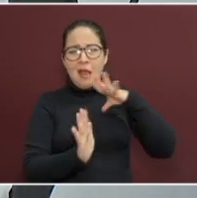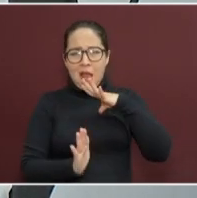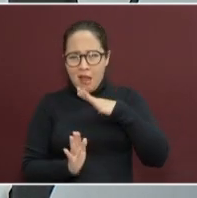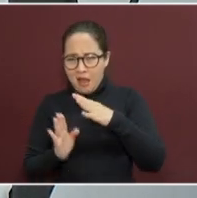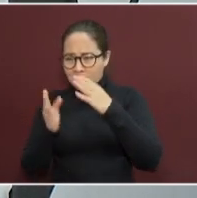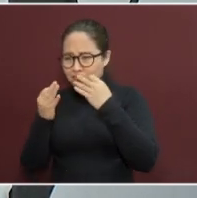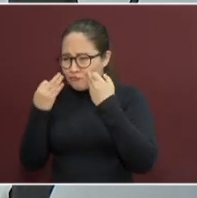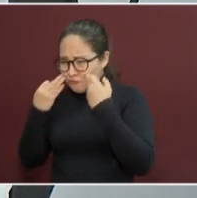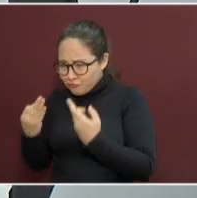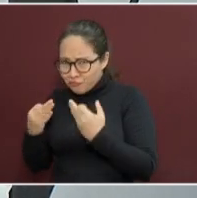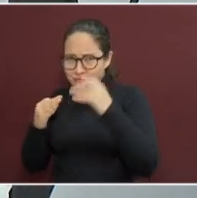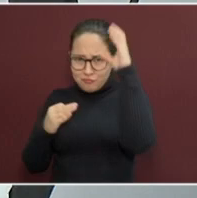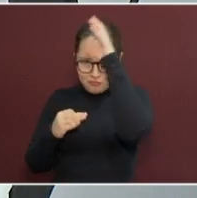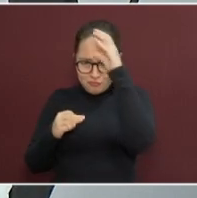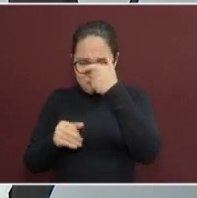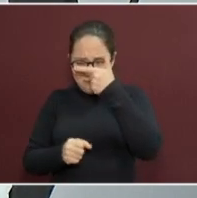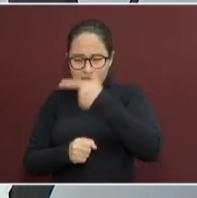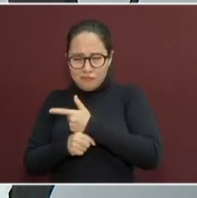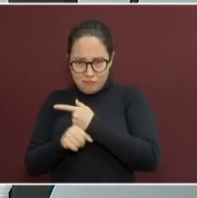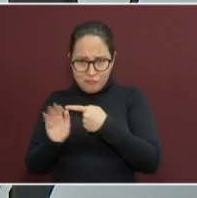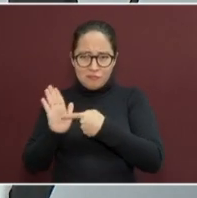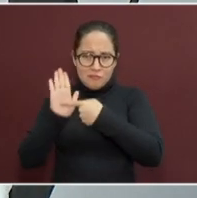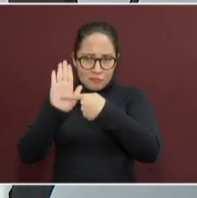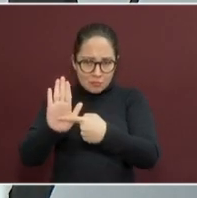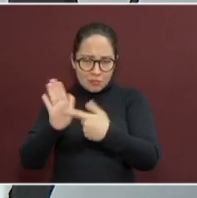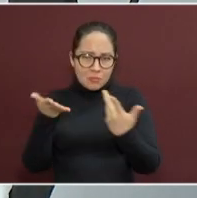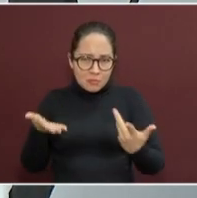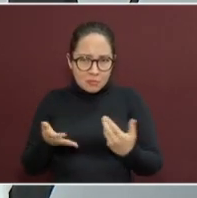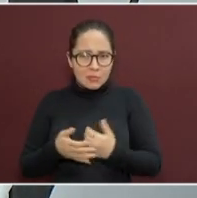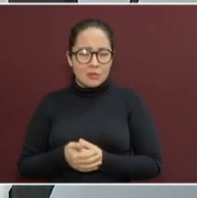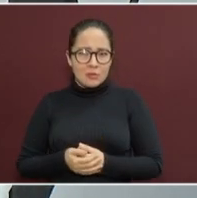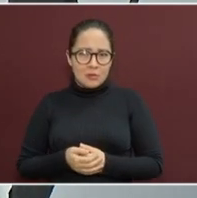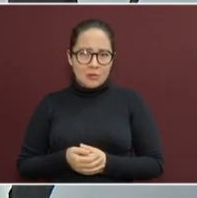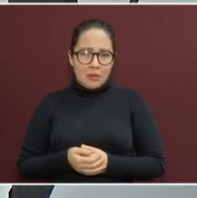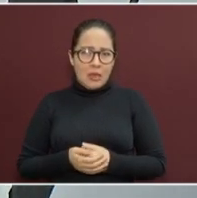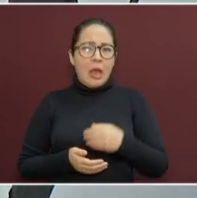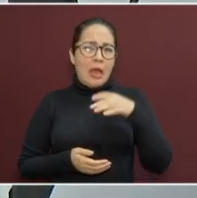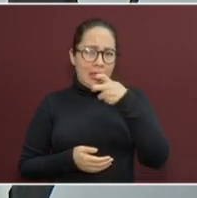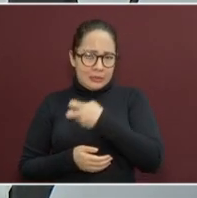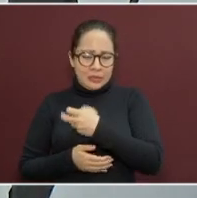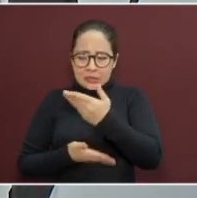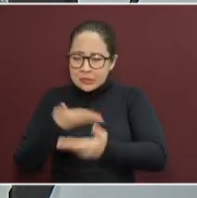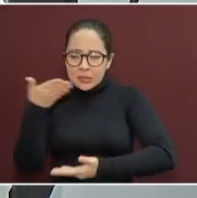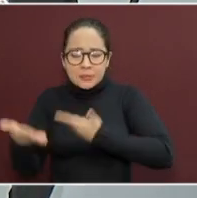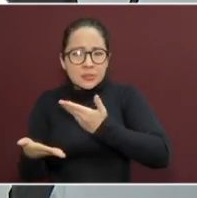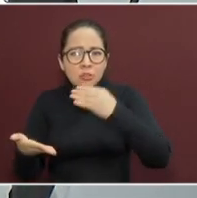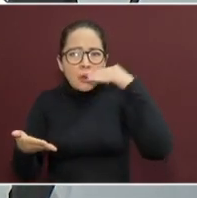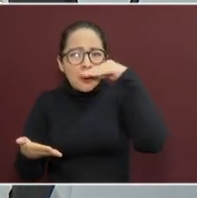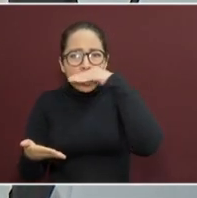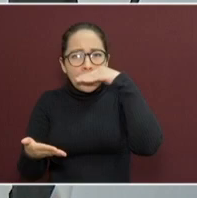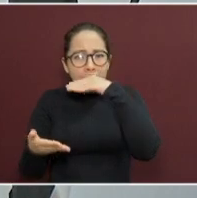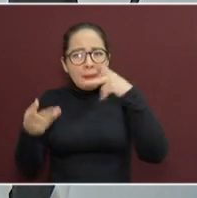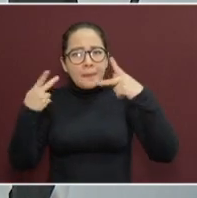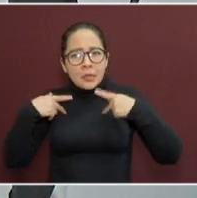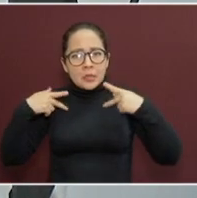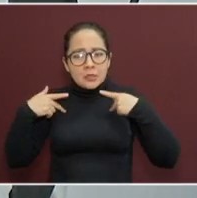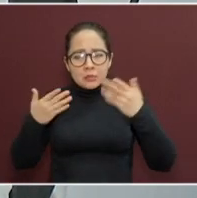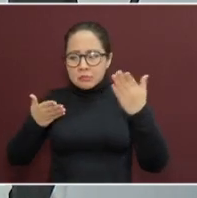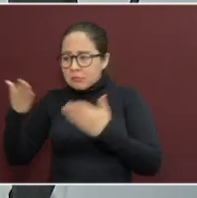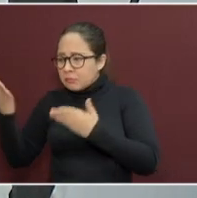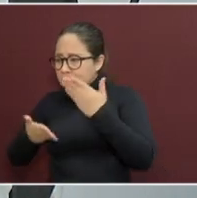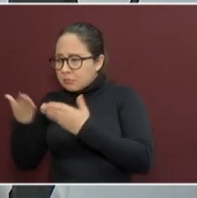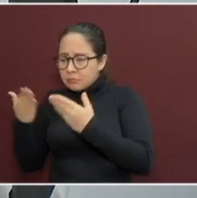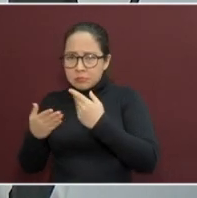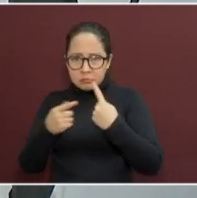resultado y es que es un servicio que se brinda de manera gratuita a los pacientes del sector salud